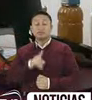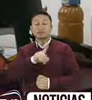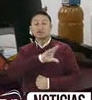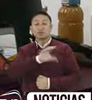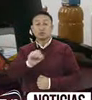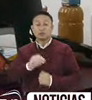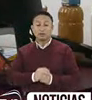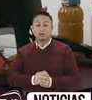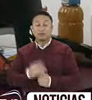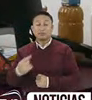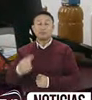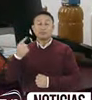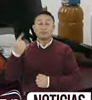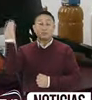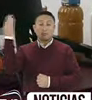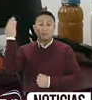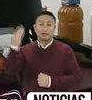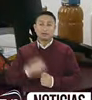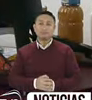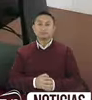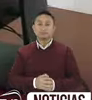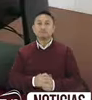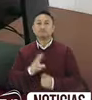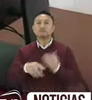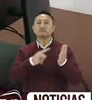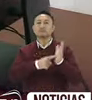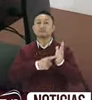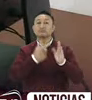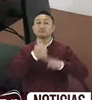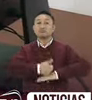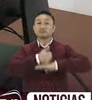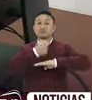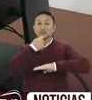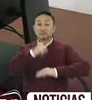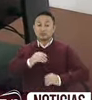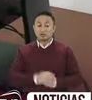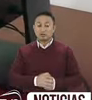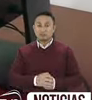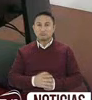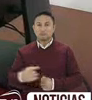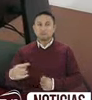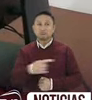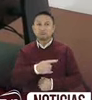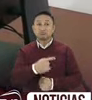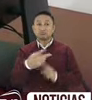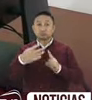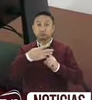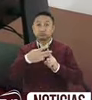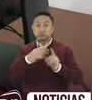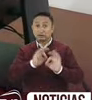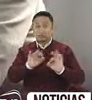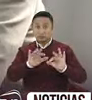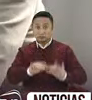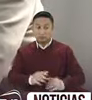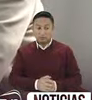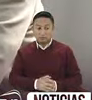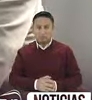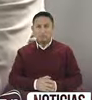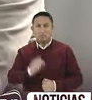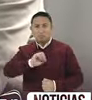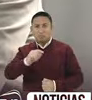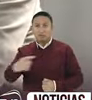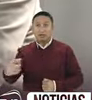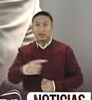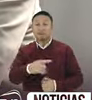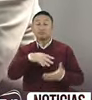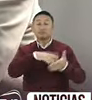150 cupos para el programa de bachillerato. Además, las autoridades enfatizaron que de no tener acceso a internet o a una computadora, se puede designar